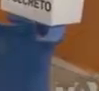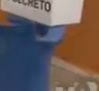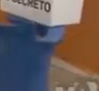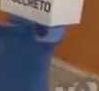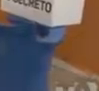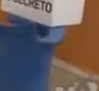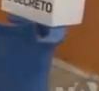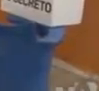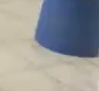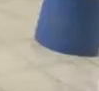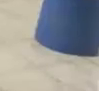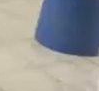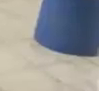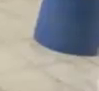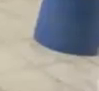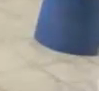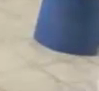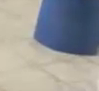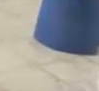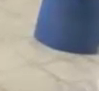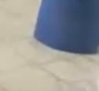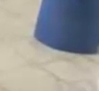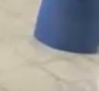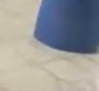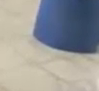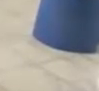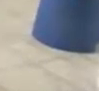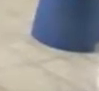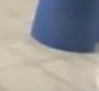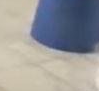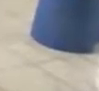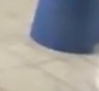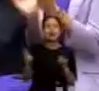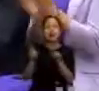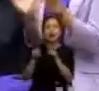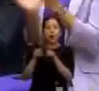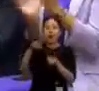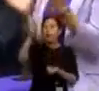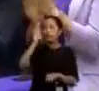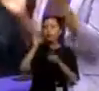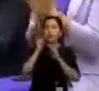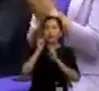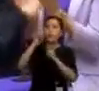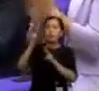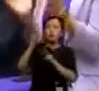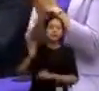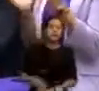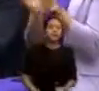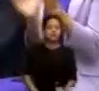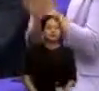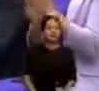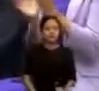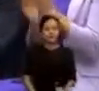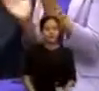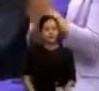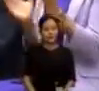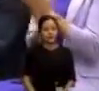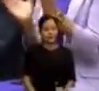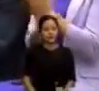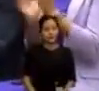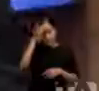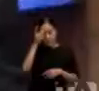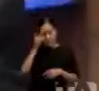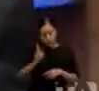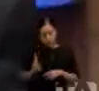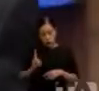corto plazo como el tratamiento de las preguntas de la consulta popular en una comisión ocasional multipartidista que liderará un legislador de su